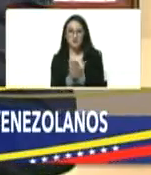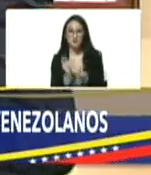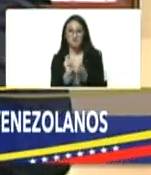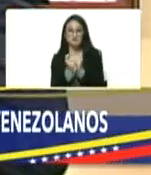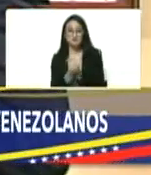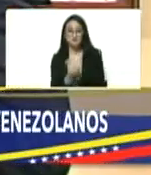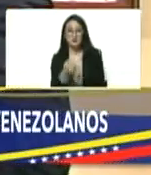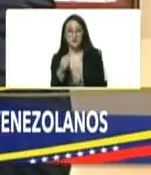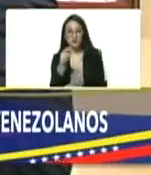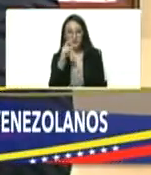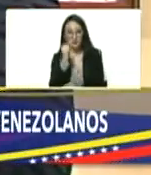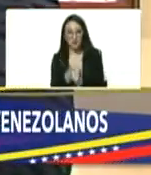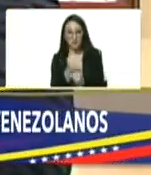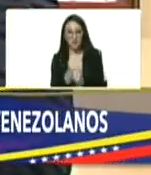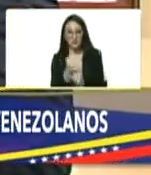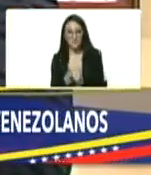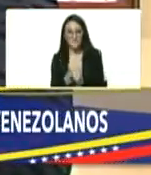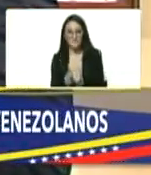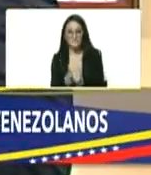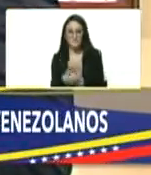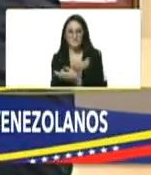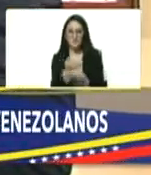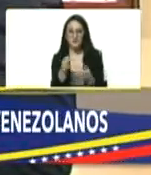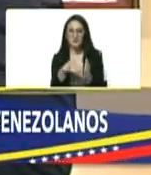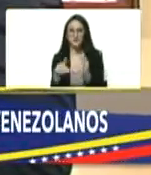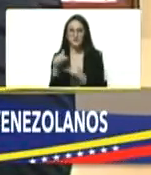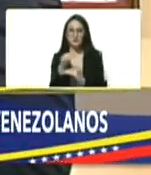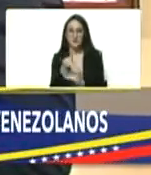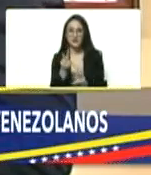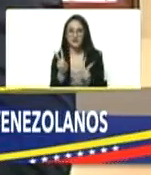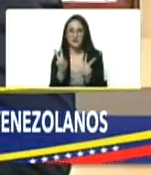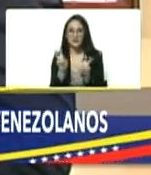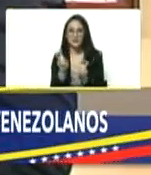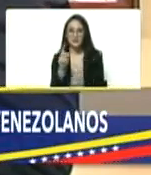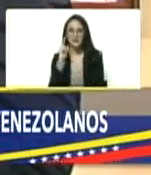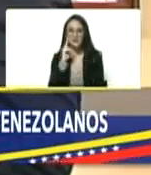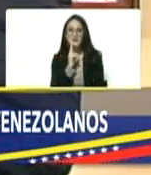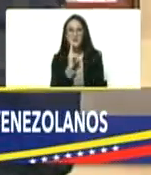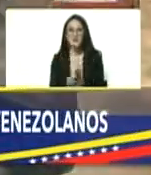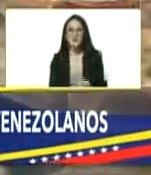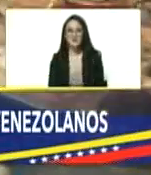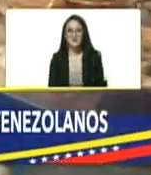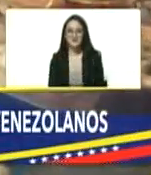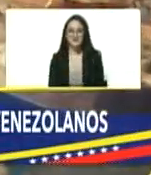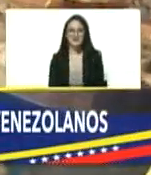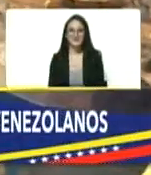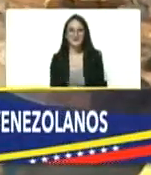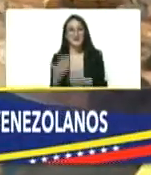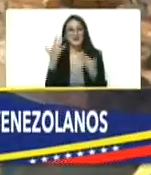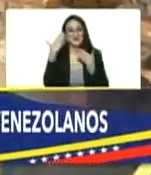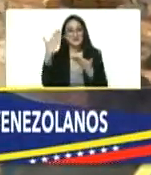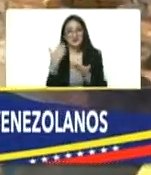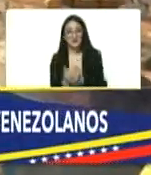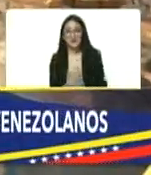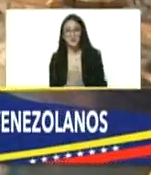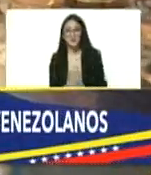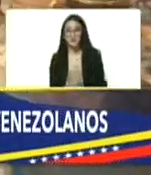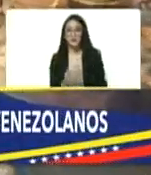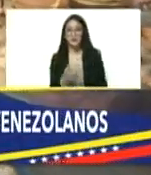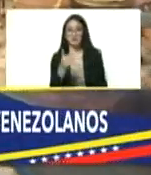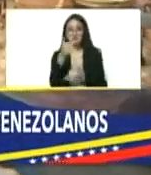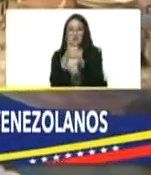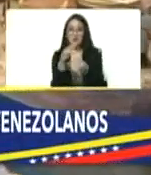en su obra magna sobre Bolívar, sobre el gran libertador Simón Bolívar. Este Salón Simón Bolívar, presidido